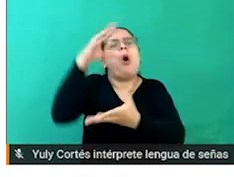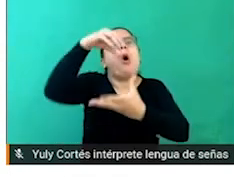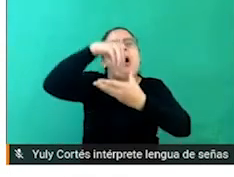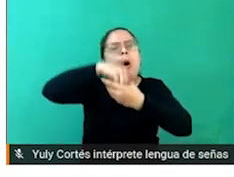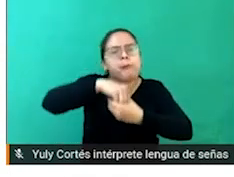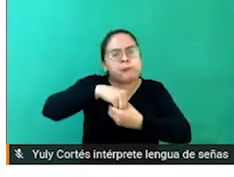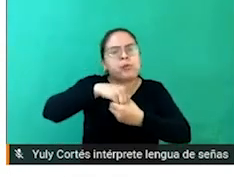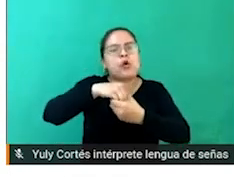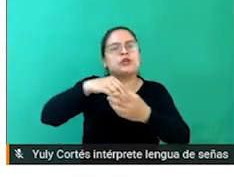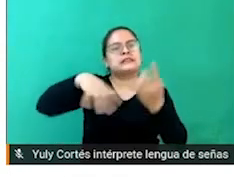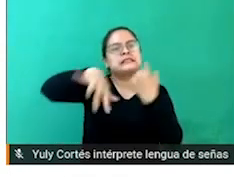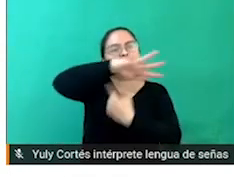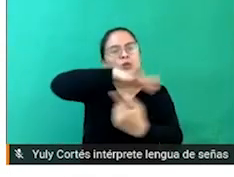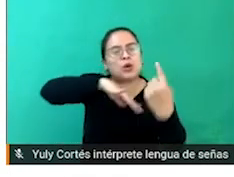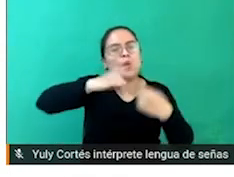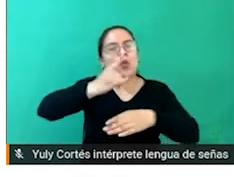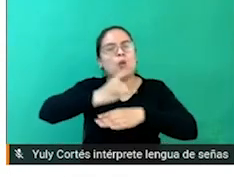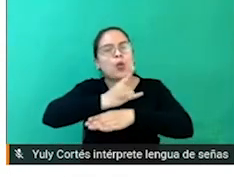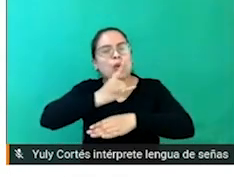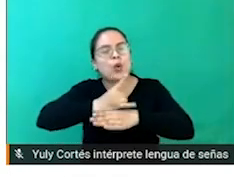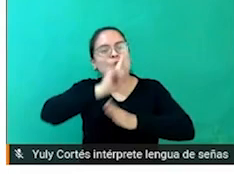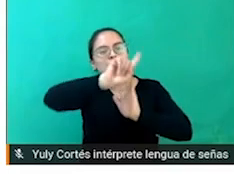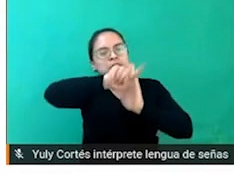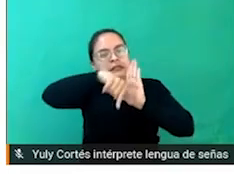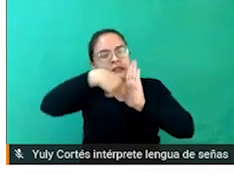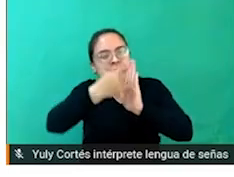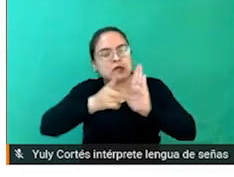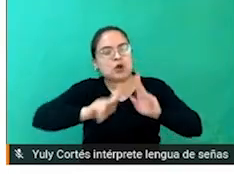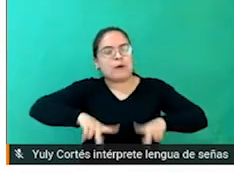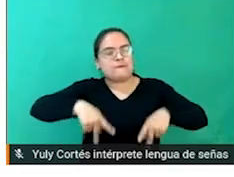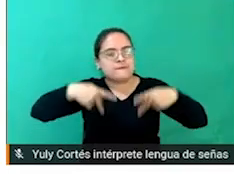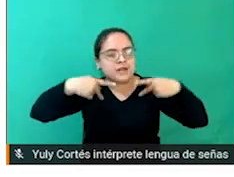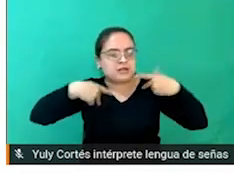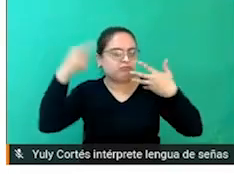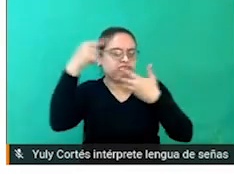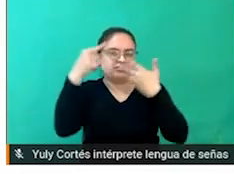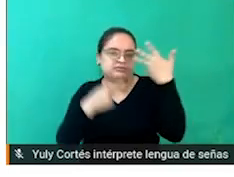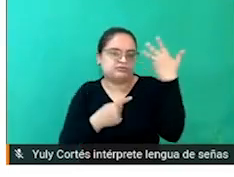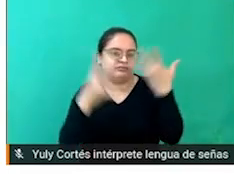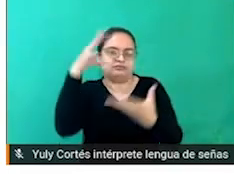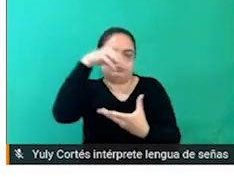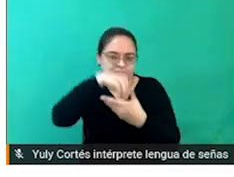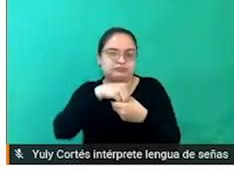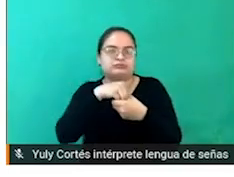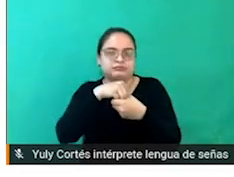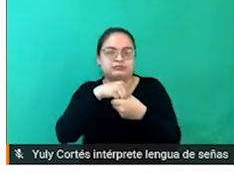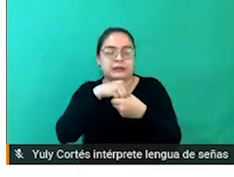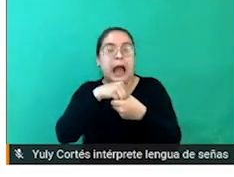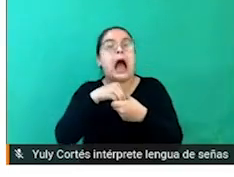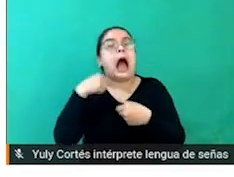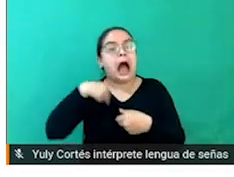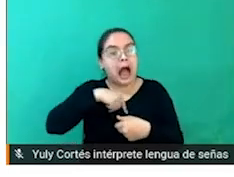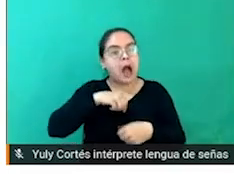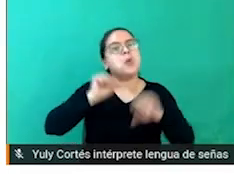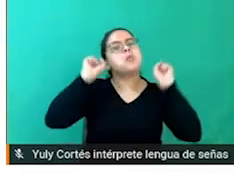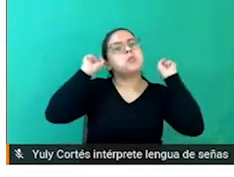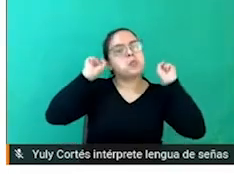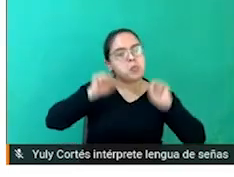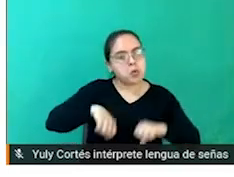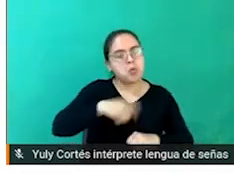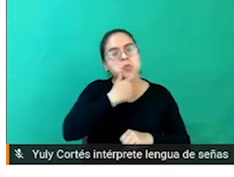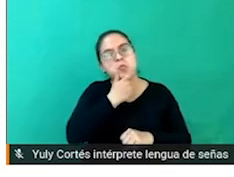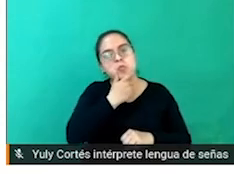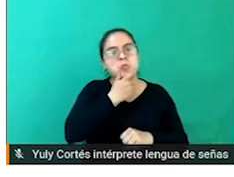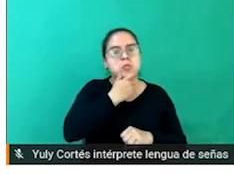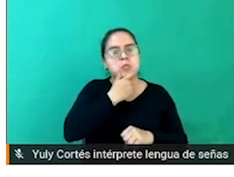a condiciones de uso, ciclo de vida, producción, etcétera. Esto nos permite, o